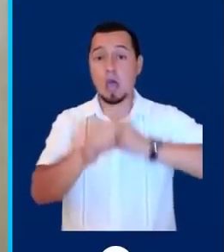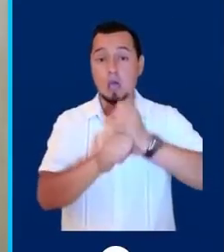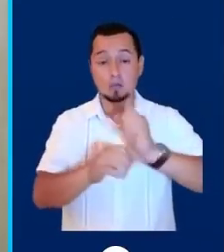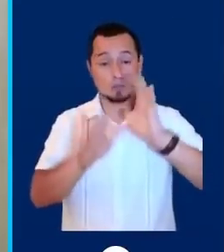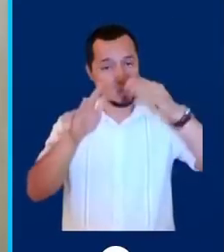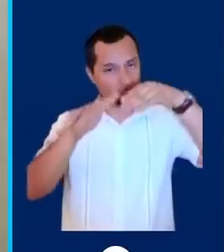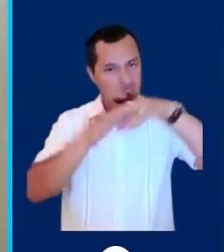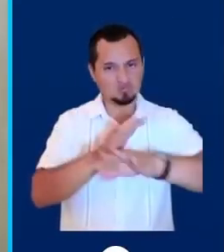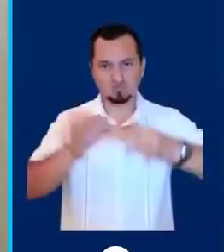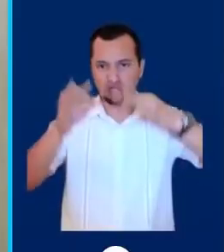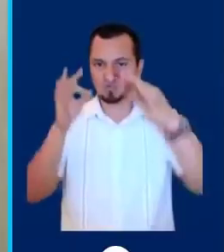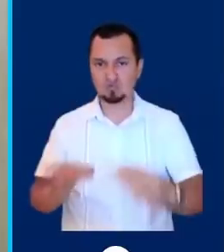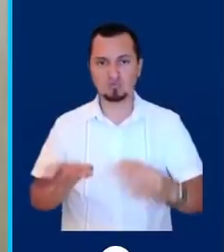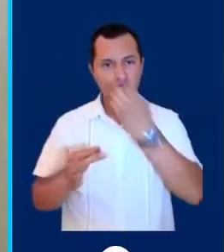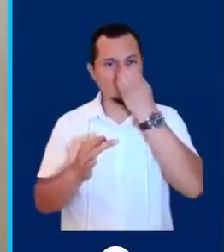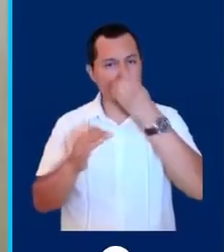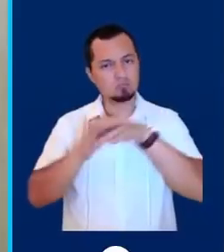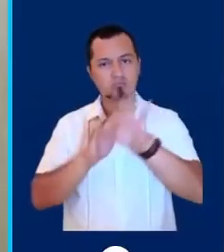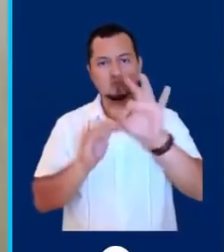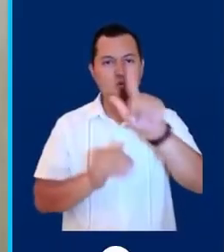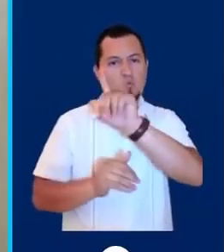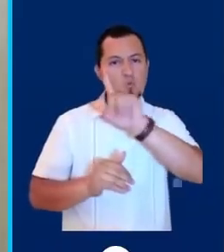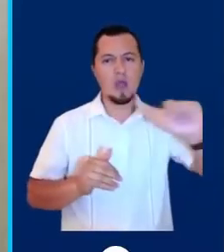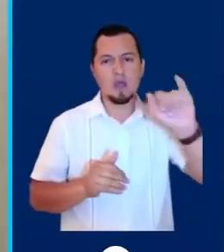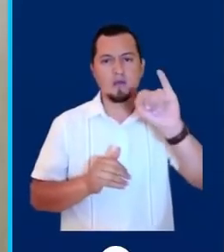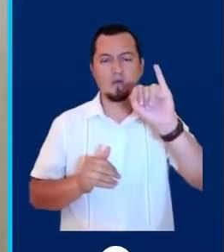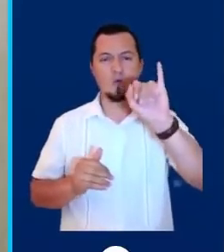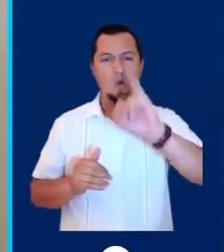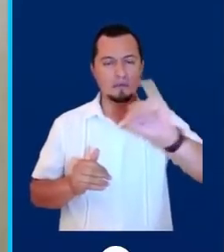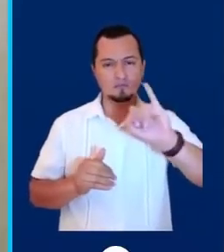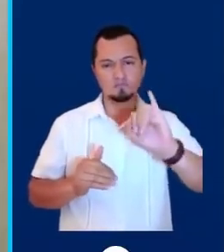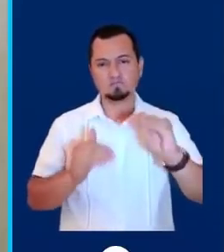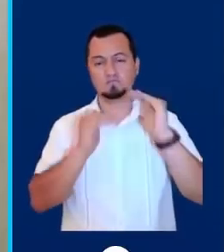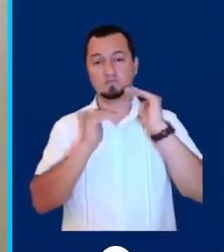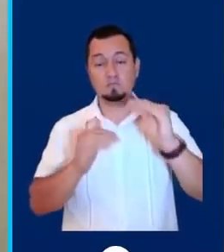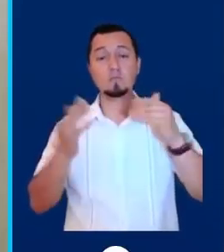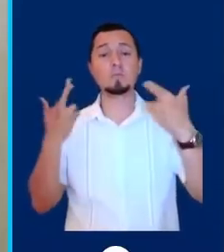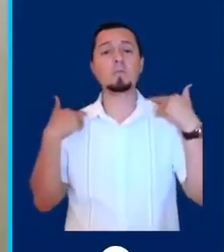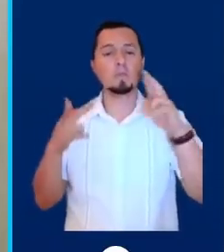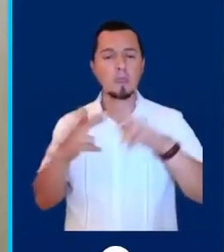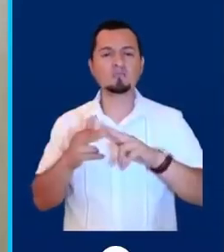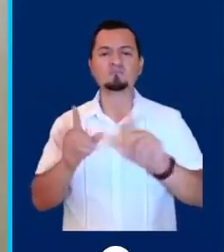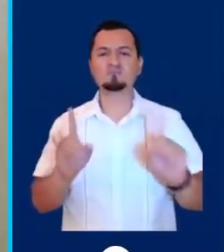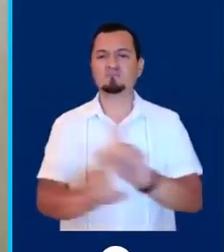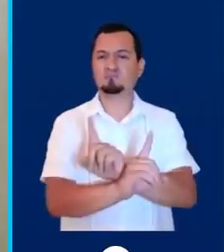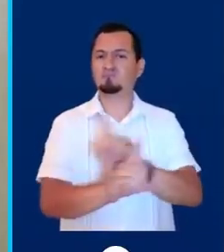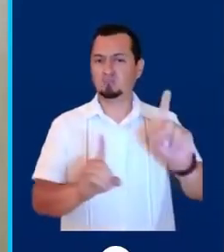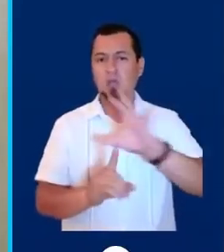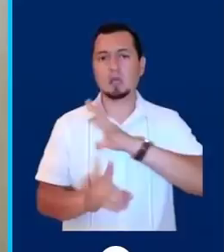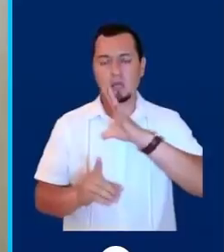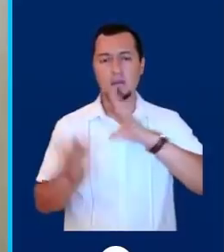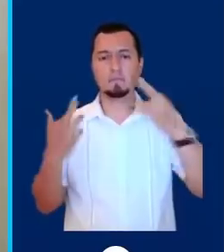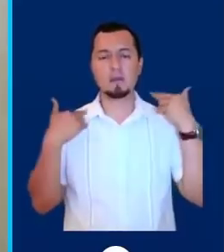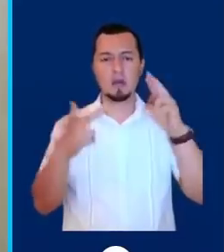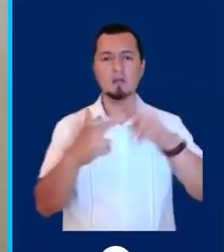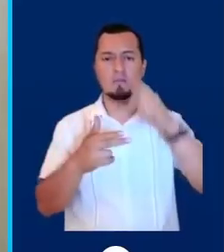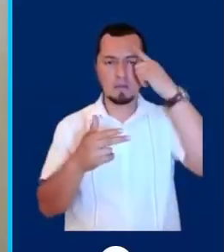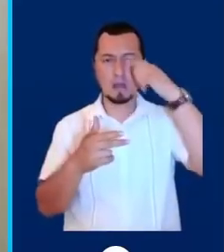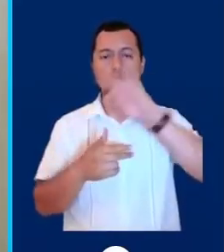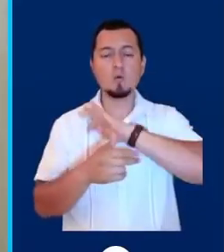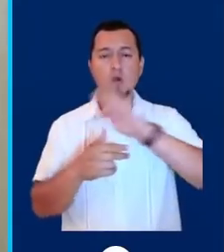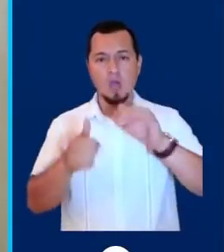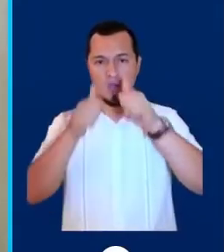las escuelas. A través de este esquema se tendrán guardias de docentes y personal de apoyo que nos van a permitir